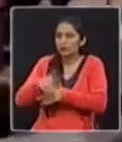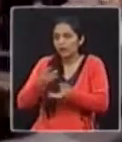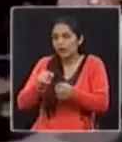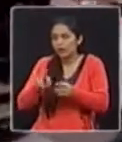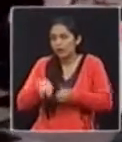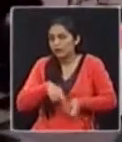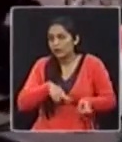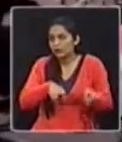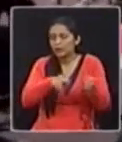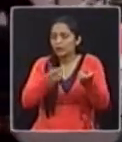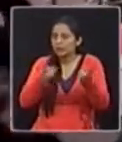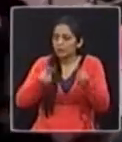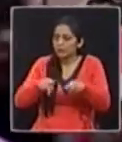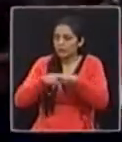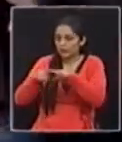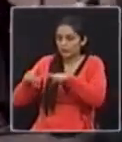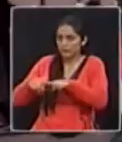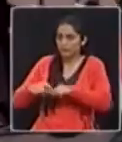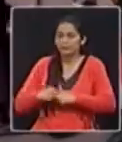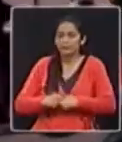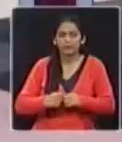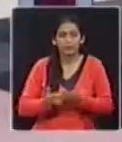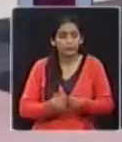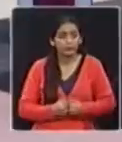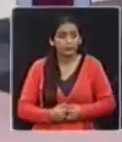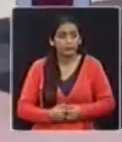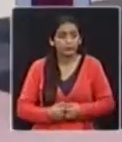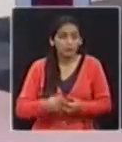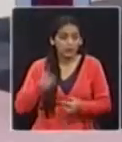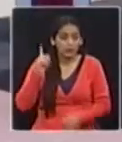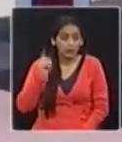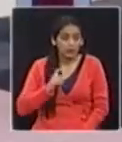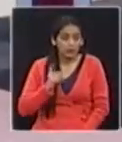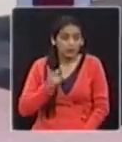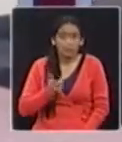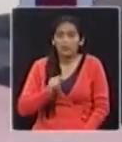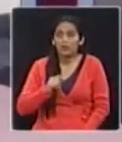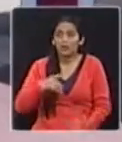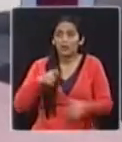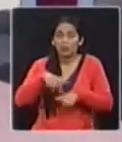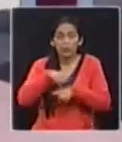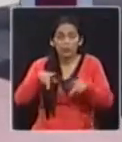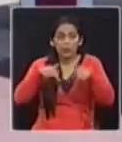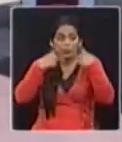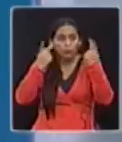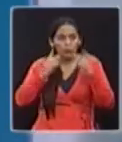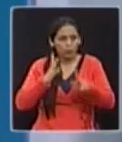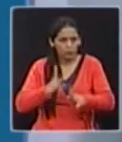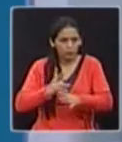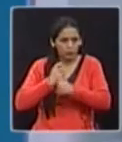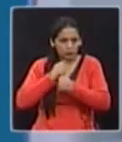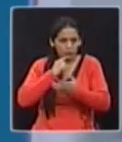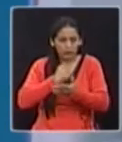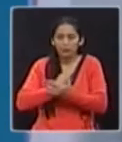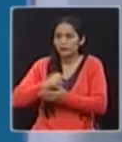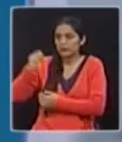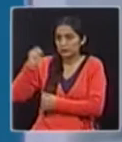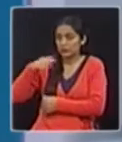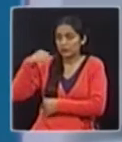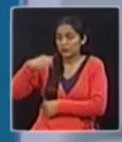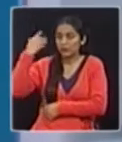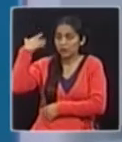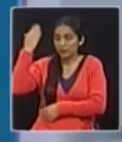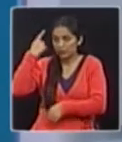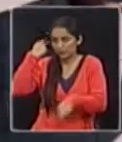puntos seguros que es lo más importante se ratifica esa cantidad lo que se quiere es dotar de espacios públicos más seguros todos es la exposición se alcalde y lo vamos a trabajar de esa